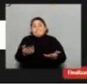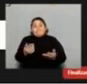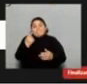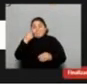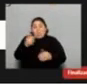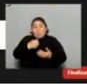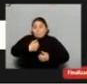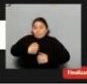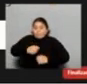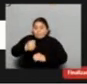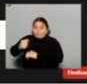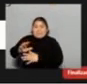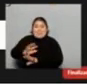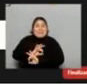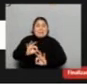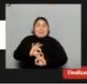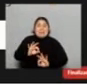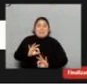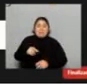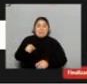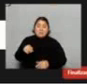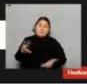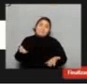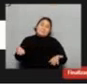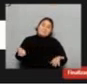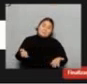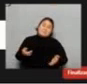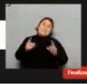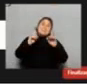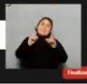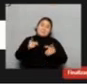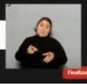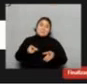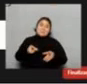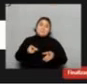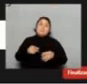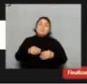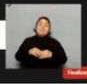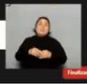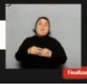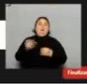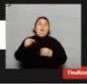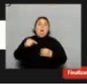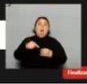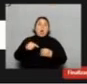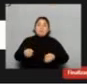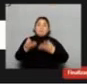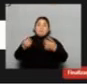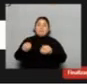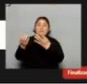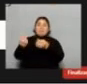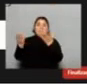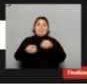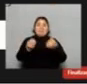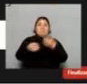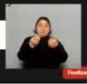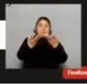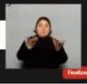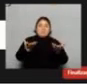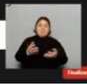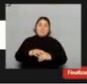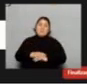no limpian, digamos, su terreno y bueno, esto también puede producir lo que serían los incendios. En este